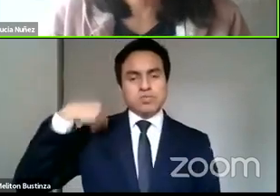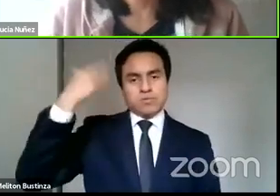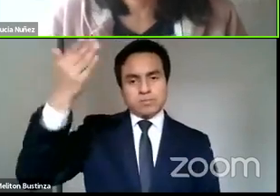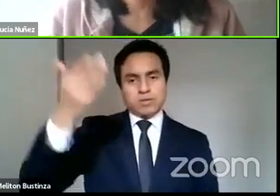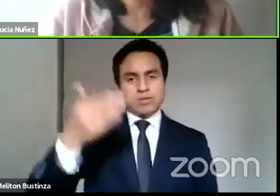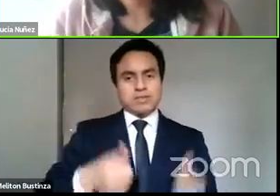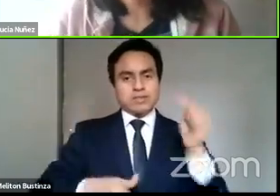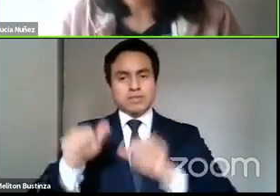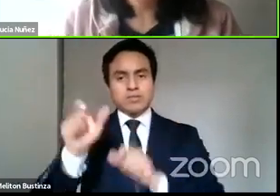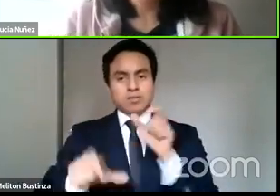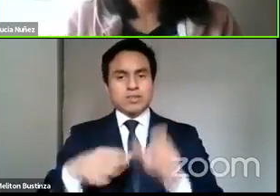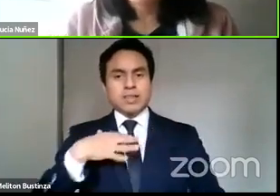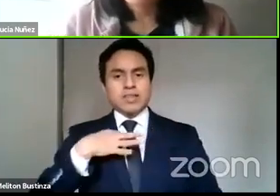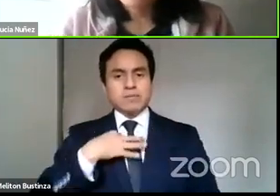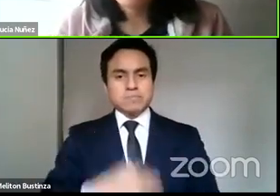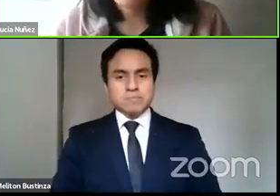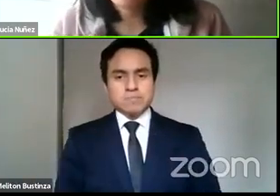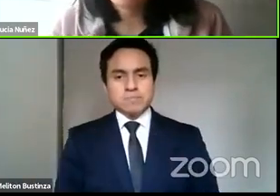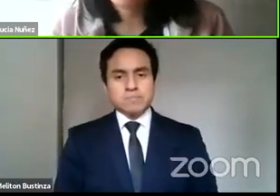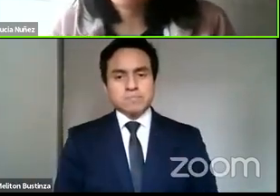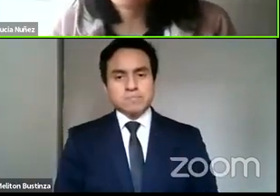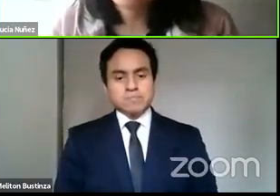Ciencia Ciudadana.